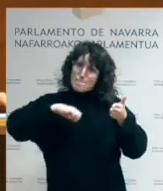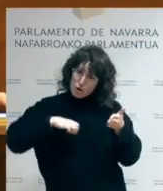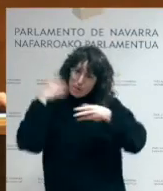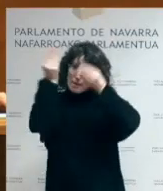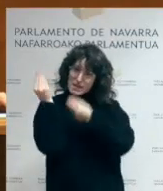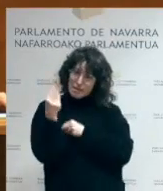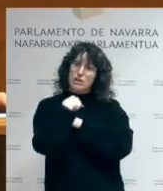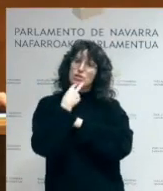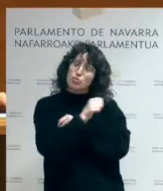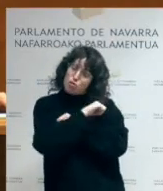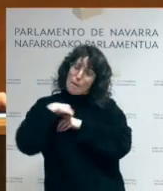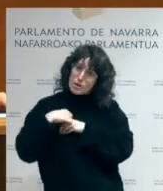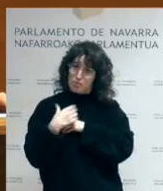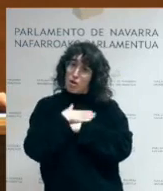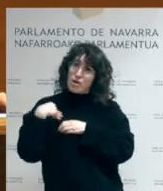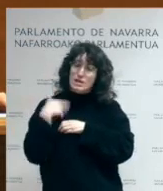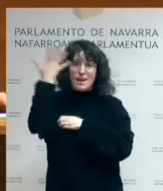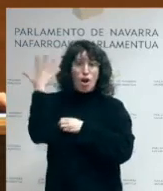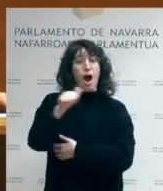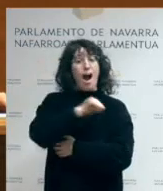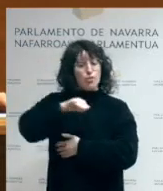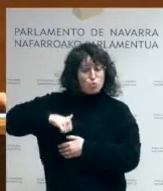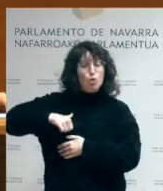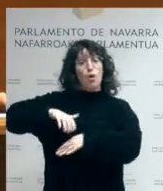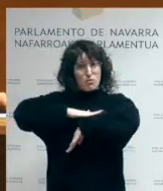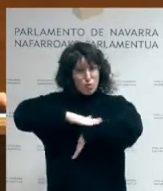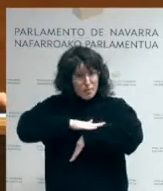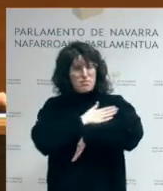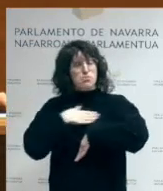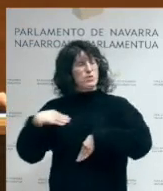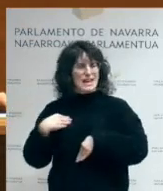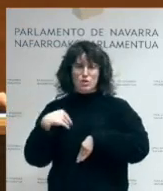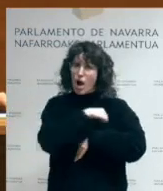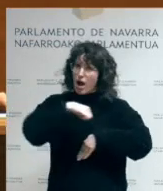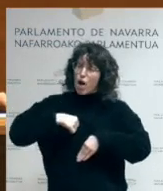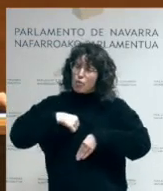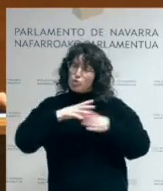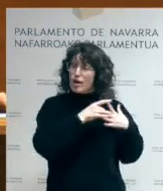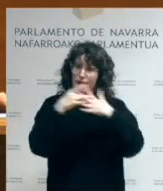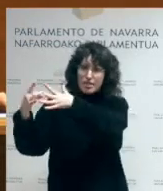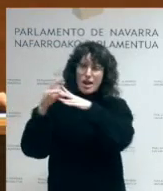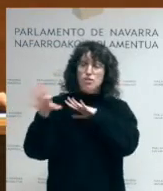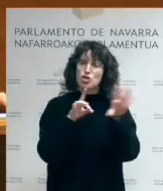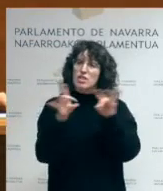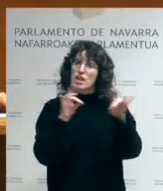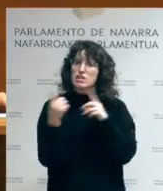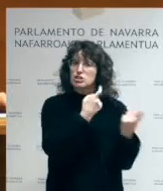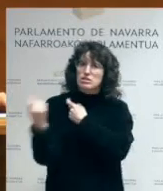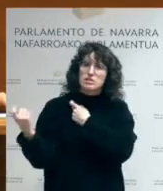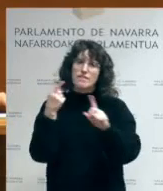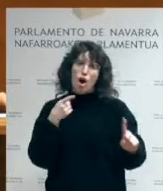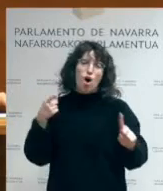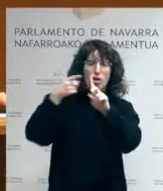que Navarra ejerce así su autogobierno, ejercerlo con autoliderazgo, tomando las decisiones necesarias para alcanzar los